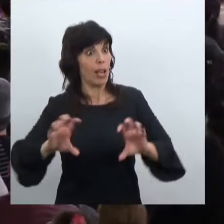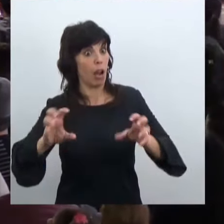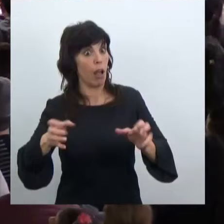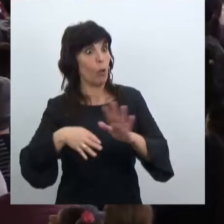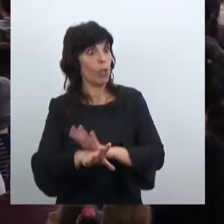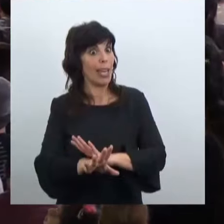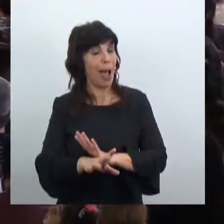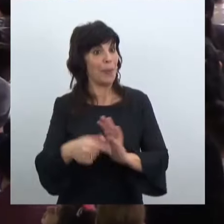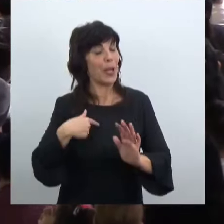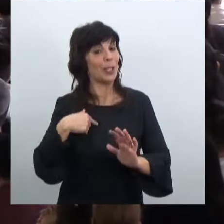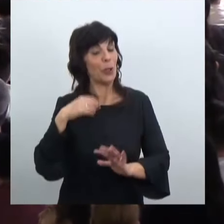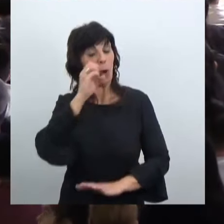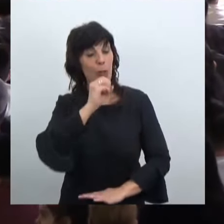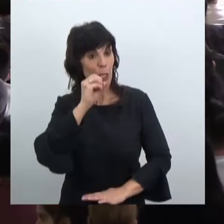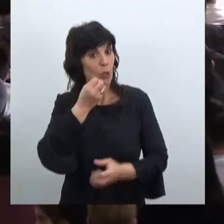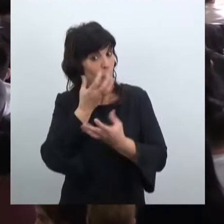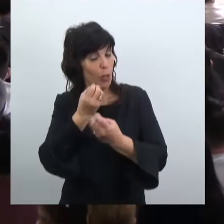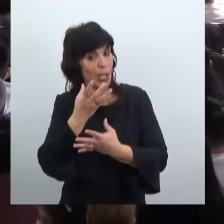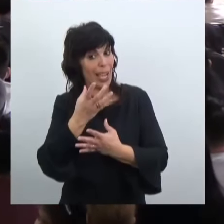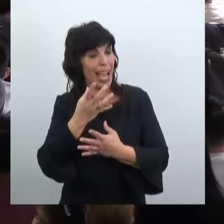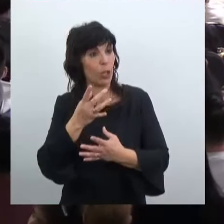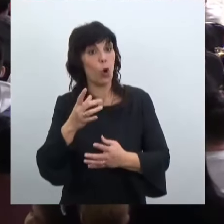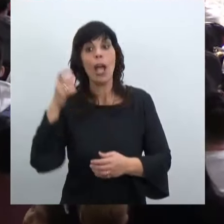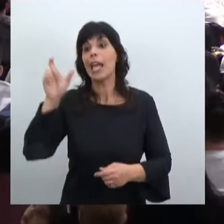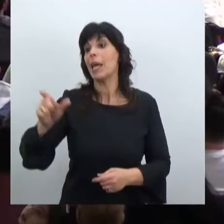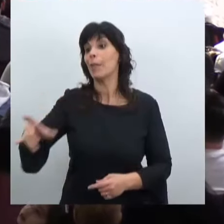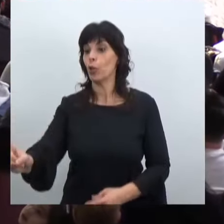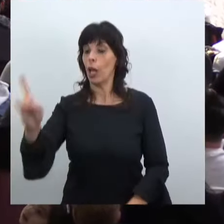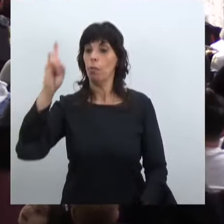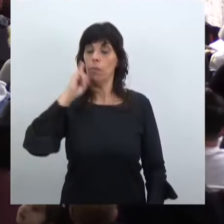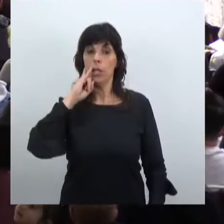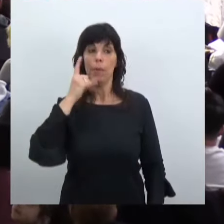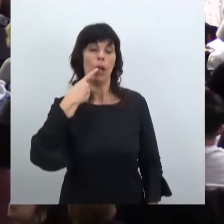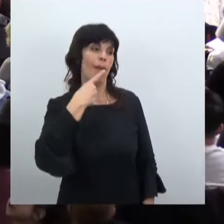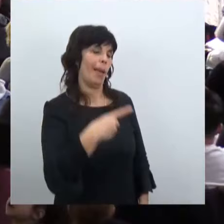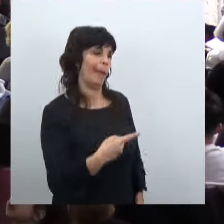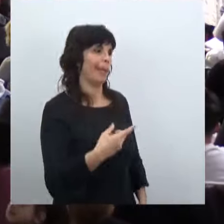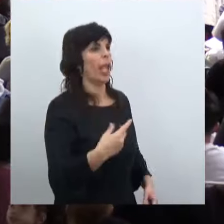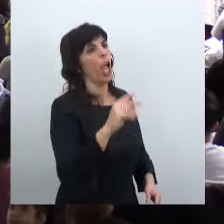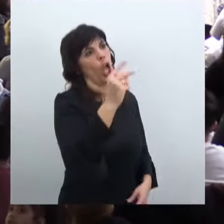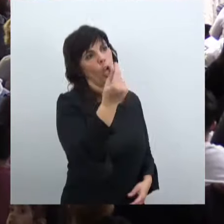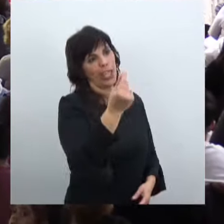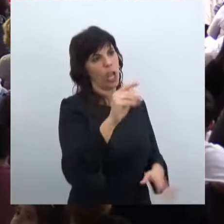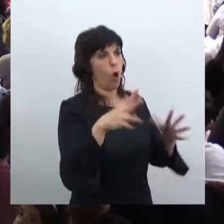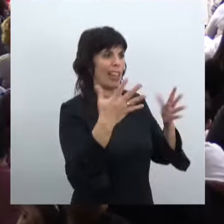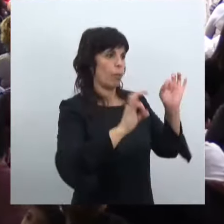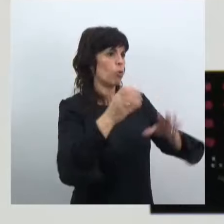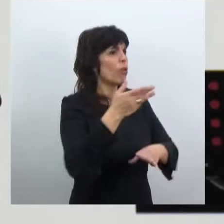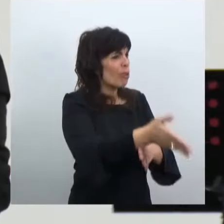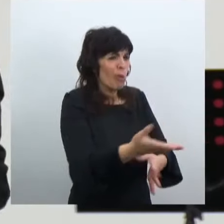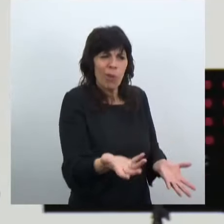llamadas? Yo diezmo, pero tengo deudas. Yo diezmo y no me funciona. Y me había oído cuando yo le pregunto,